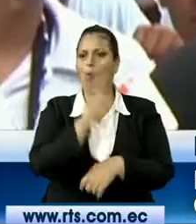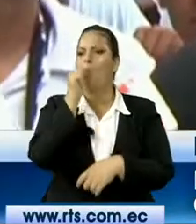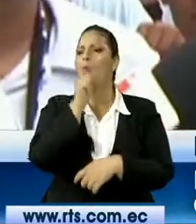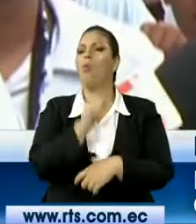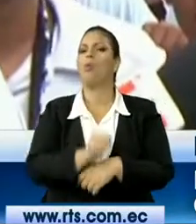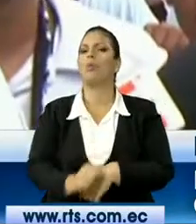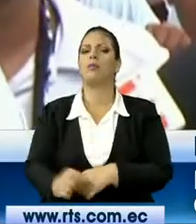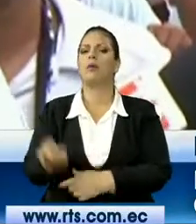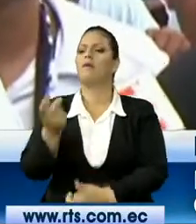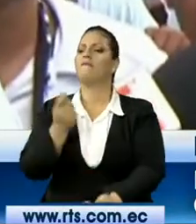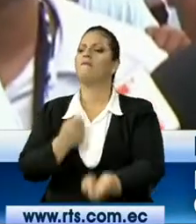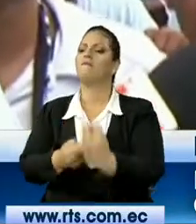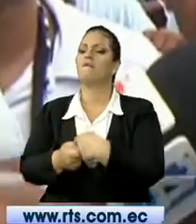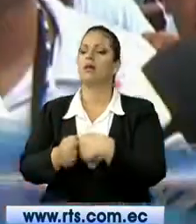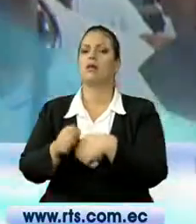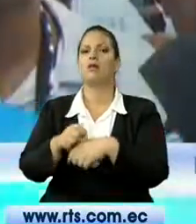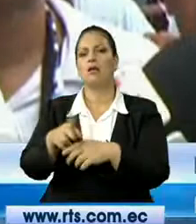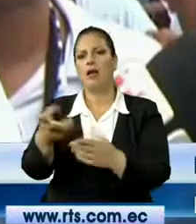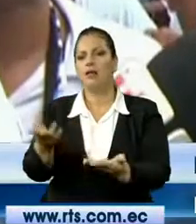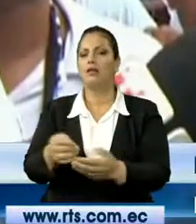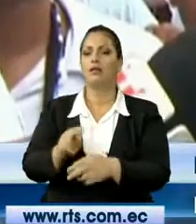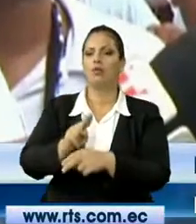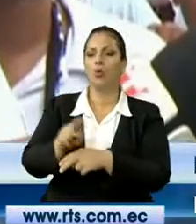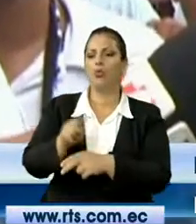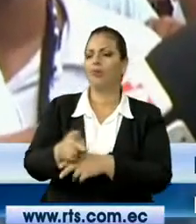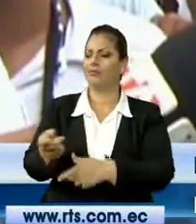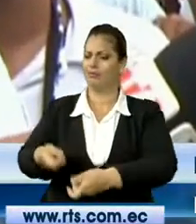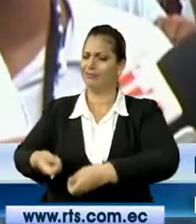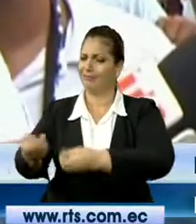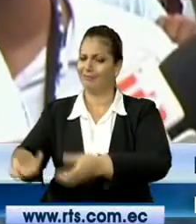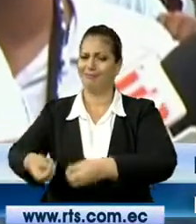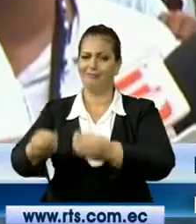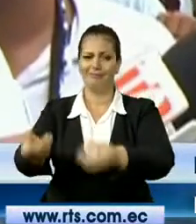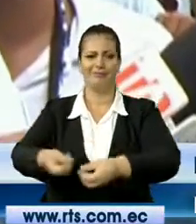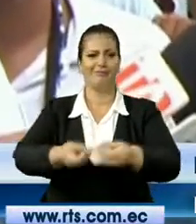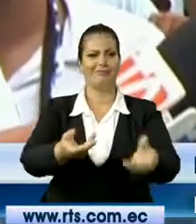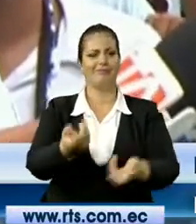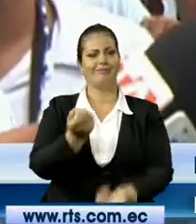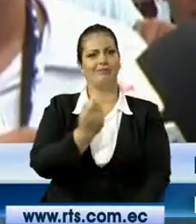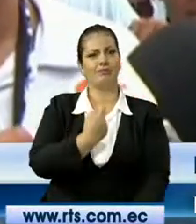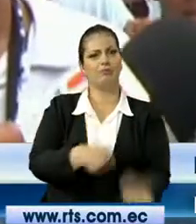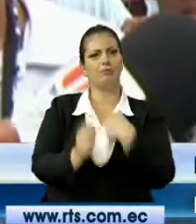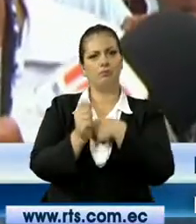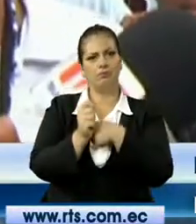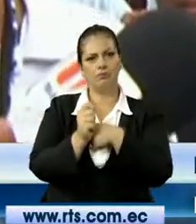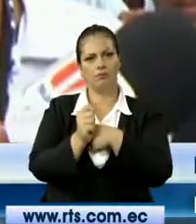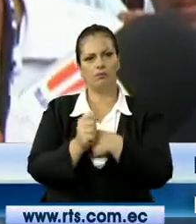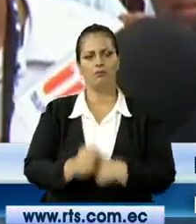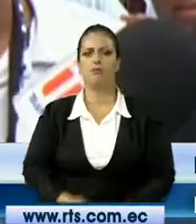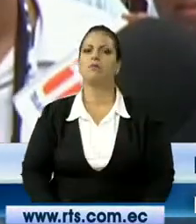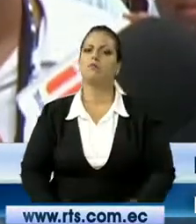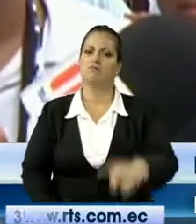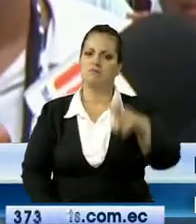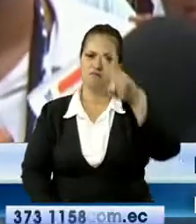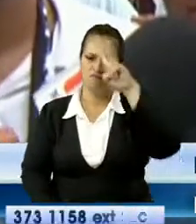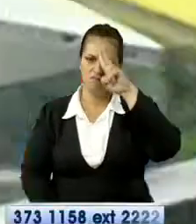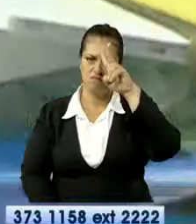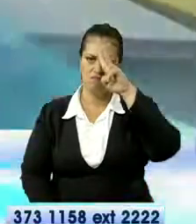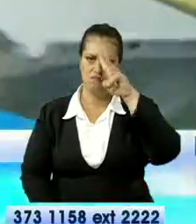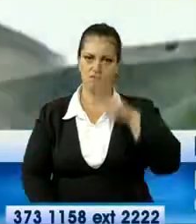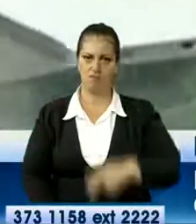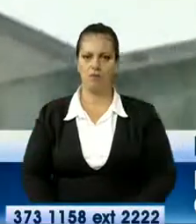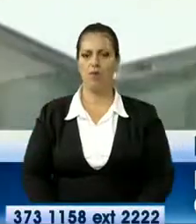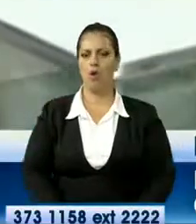ciudadano, vienen a estos locales a venderlos, a entregarlos para efectos de ser el círculo vicioso de compraventa.